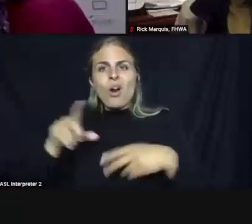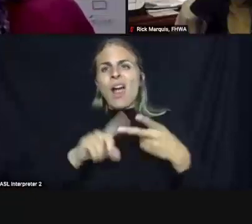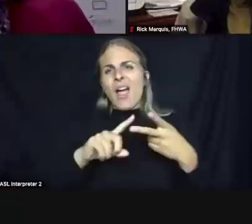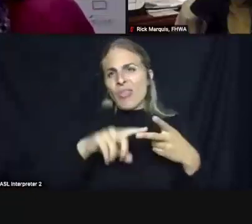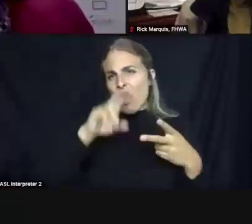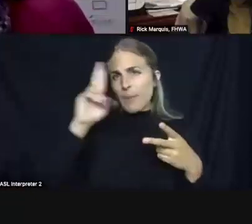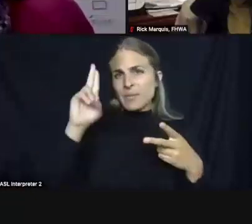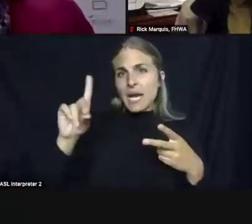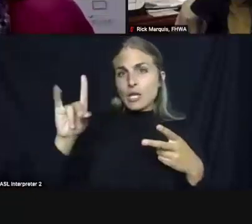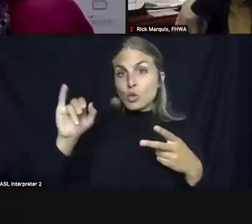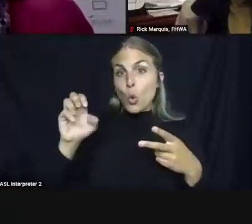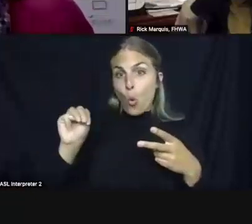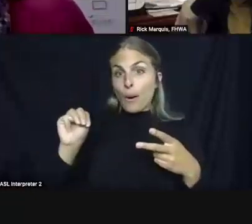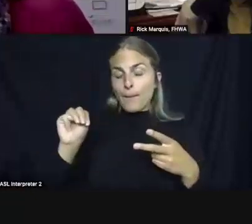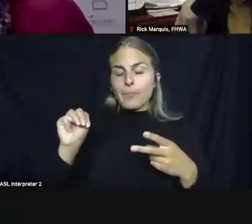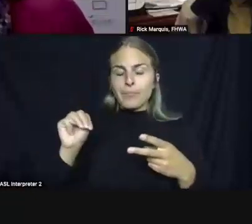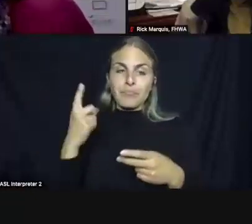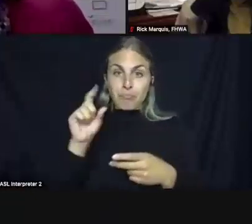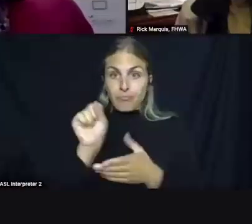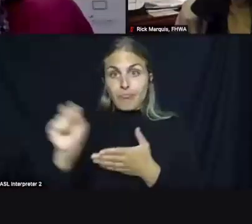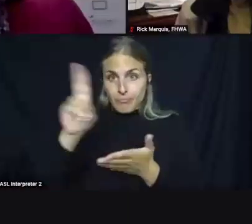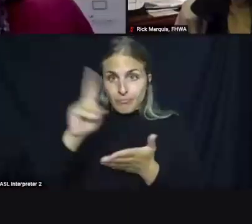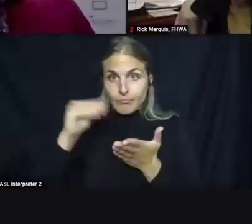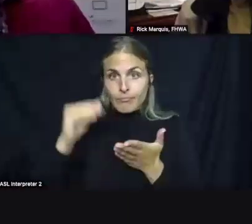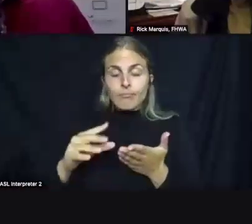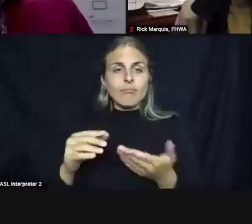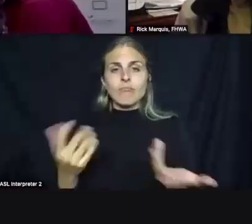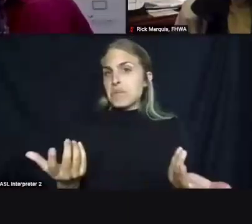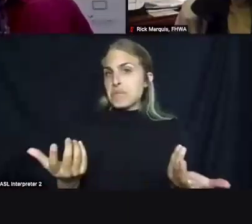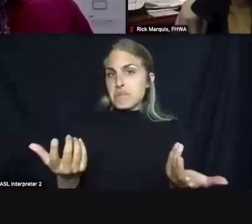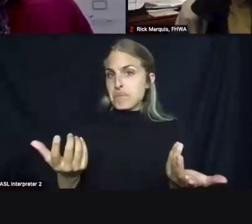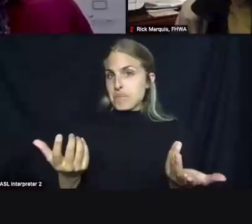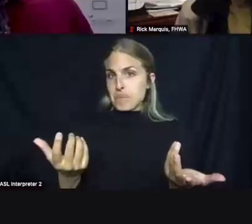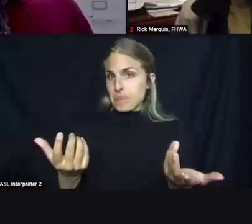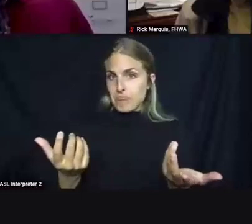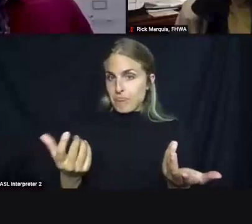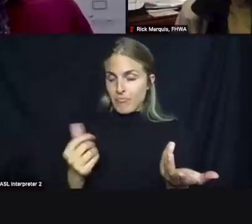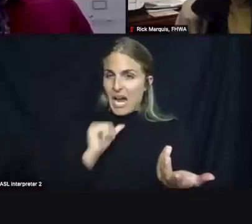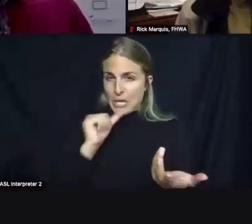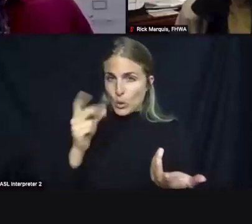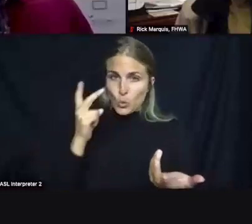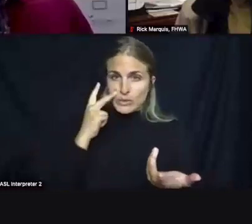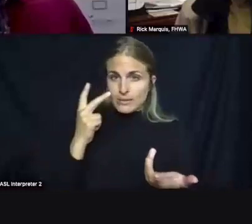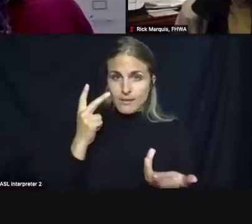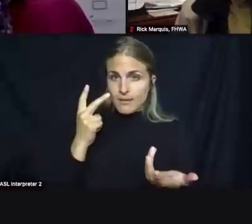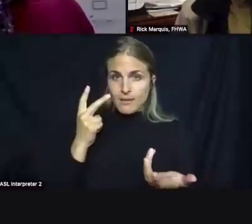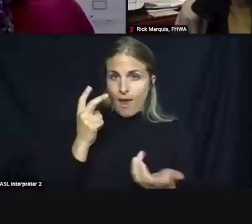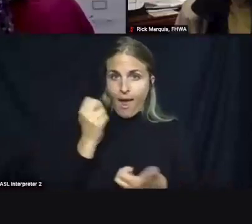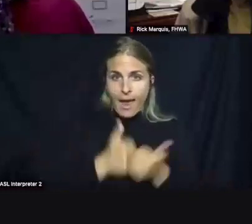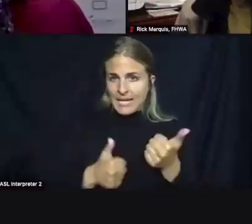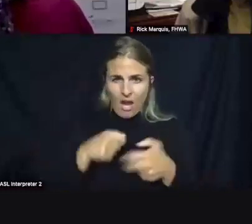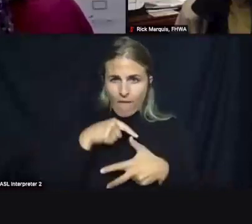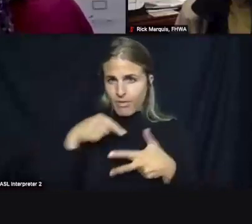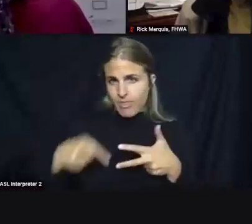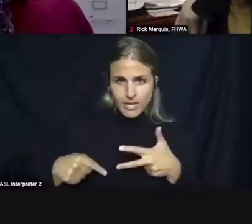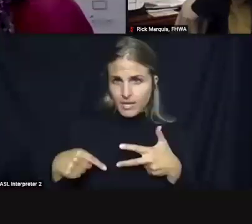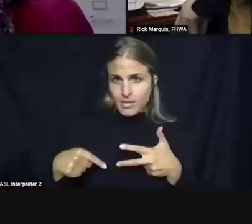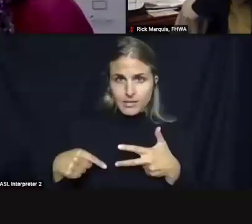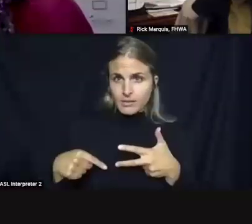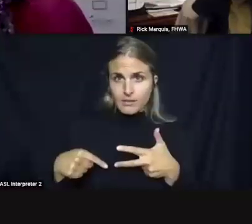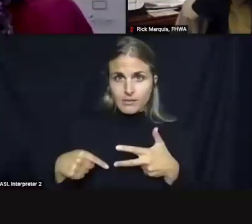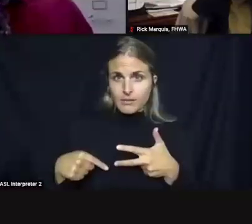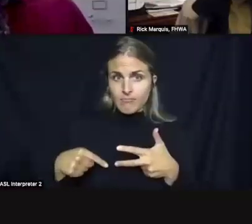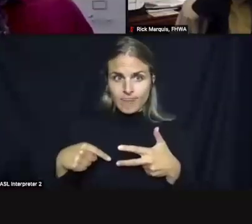Gibson Tower y otros edificios. Yo no veo nada de